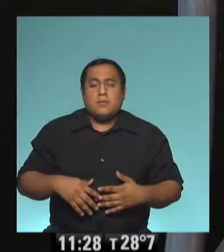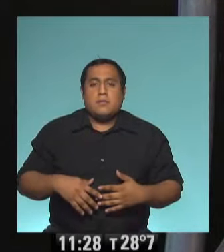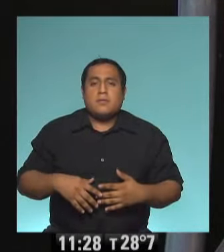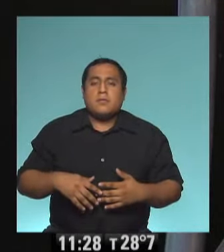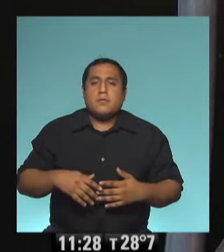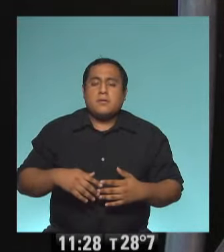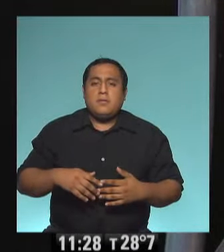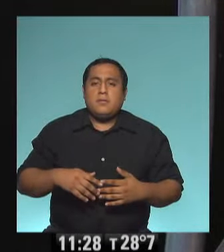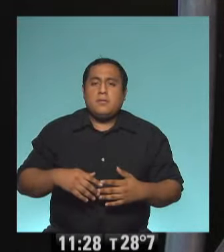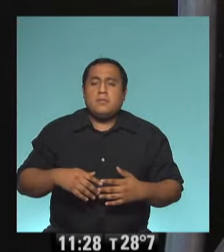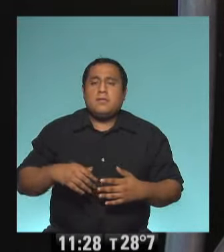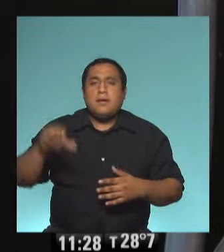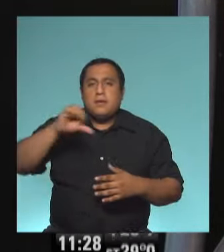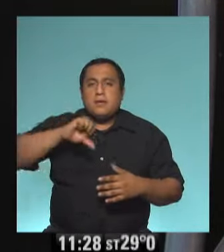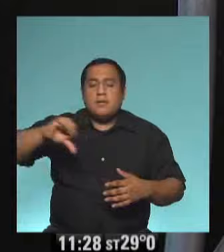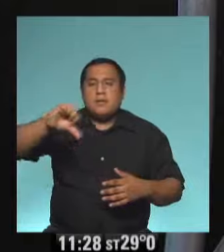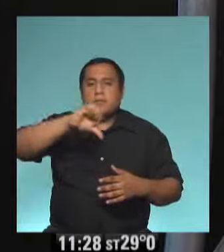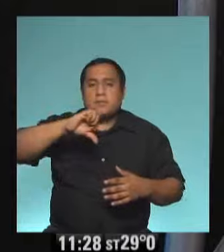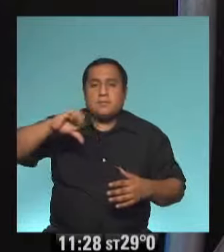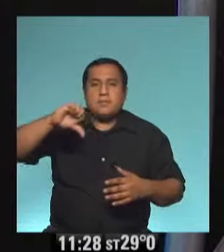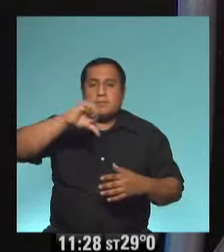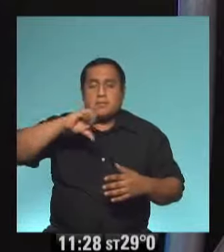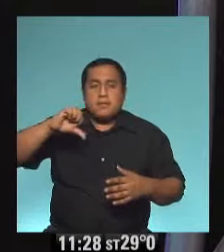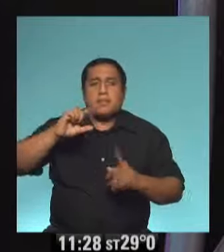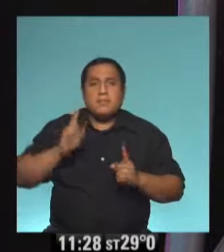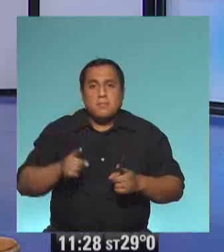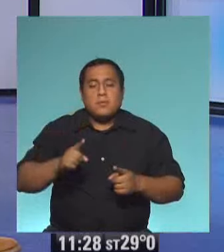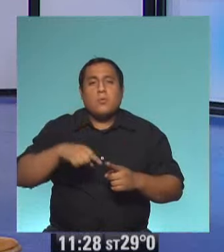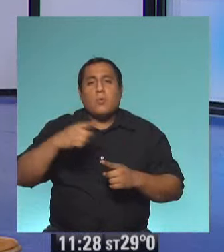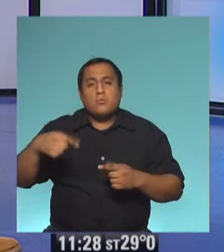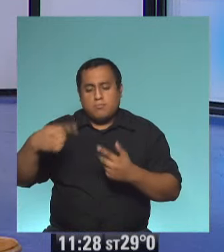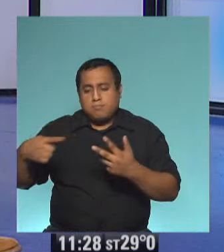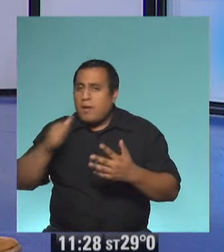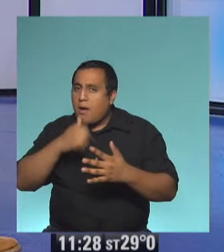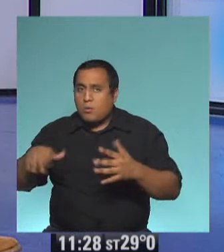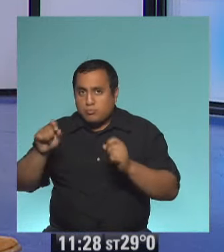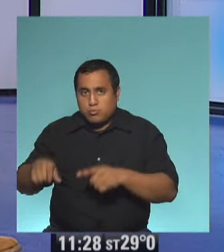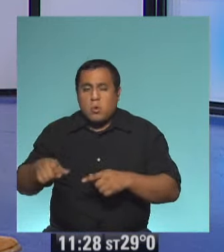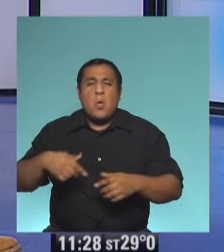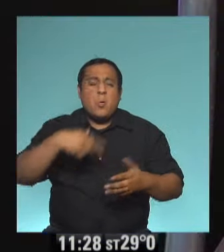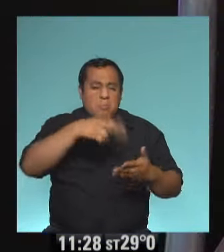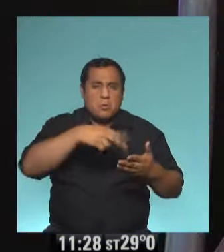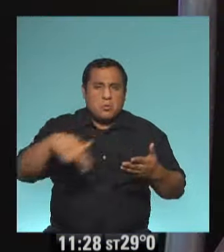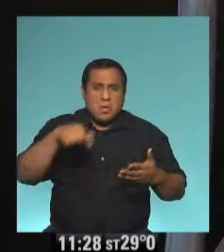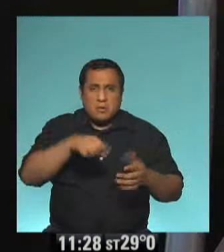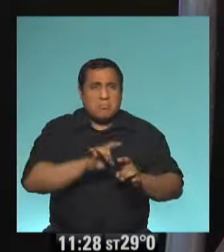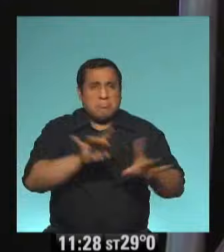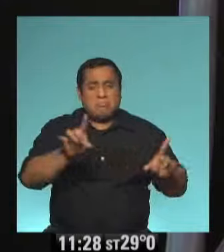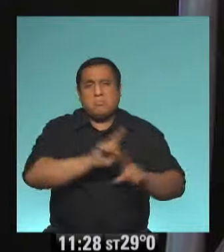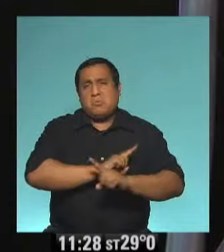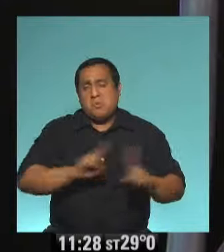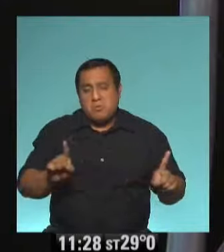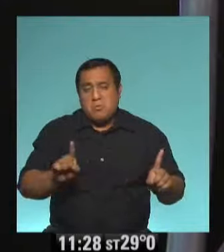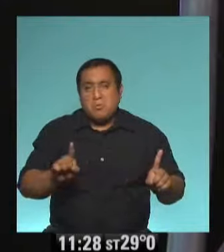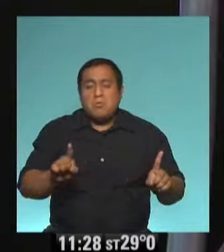aceites vegetales o con pinturas con tintes vegetales y de base acuosa. Y no con pinturas tóxicas, porque claro, sabemos que